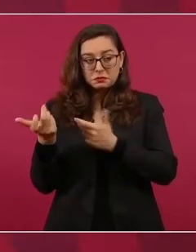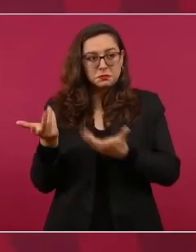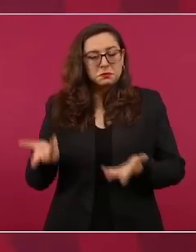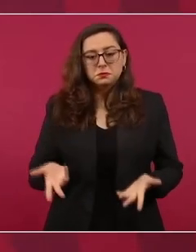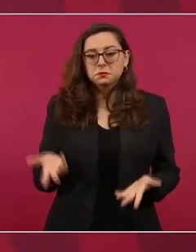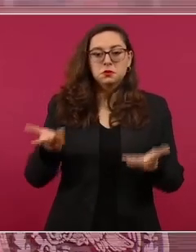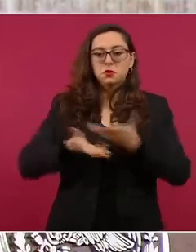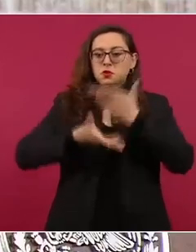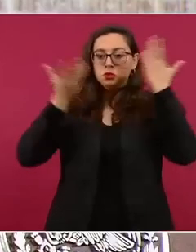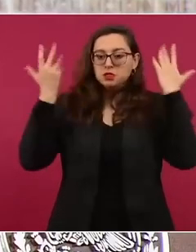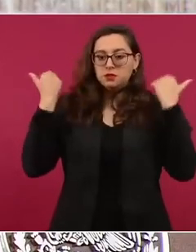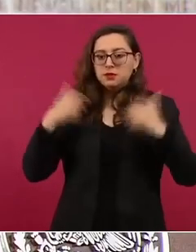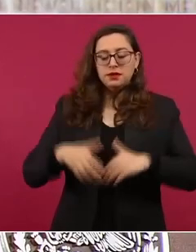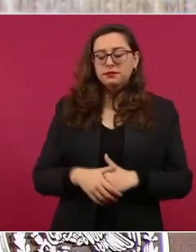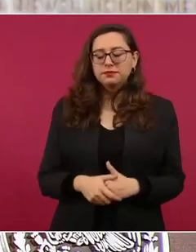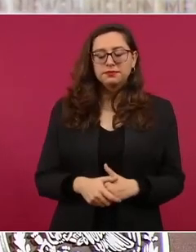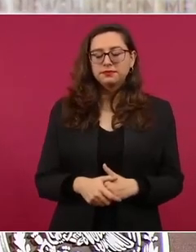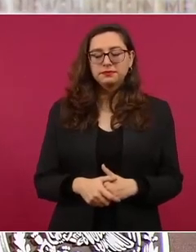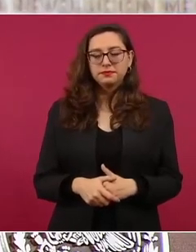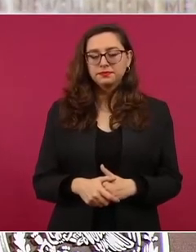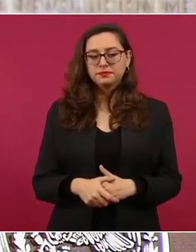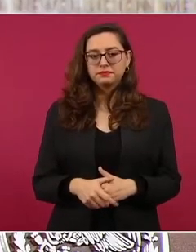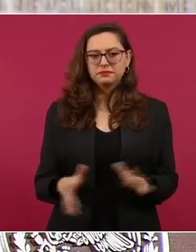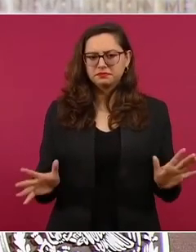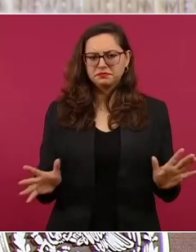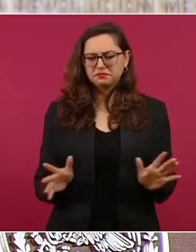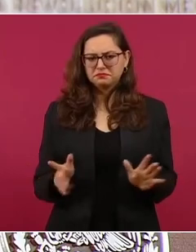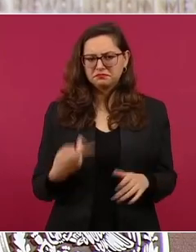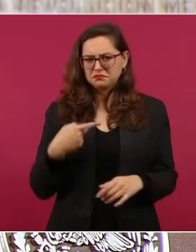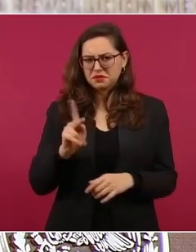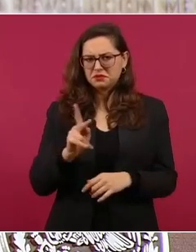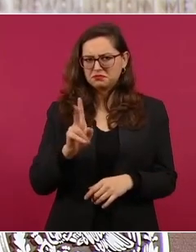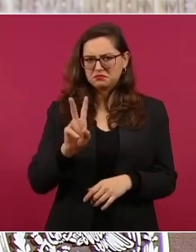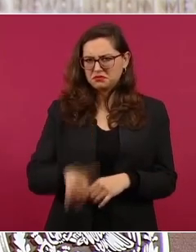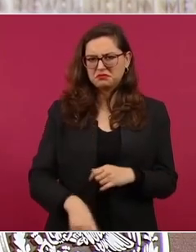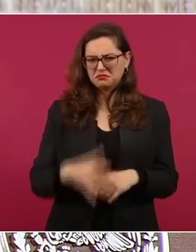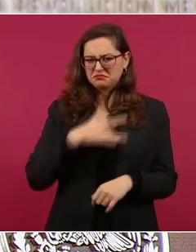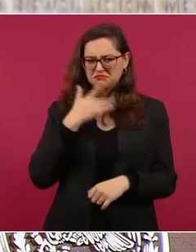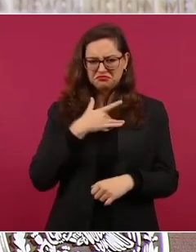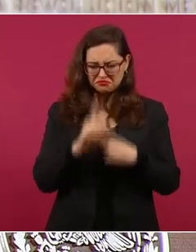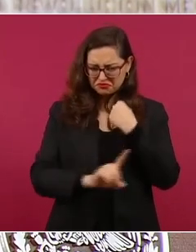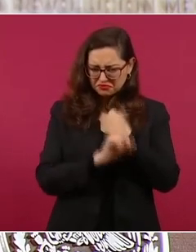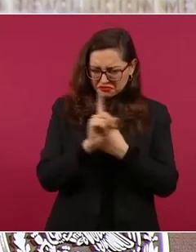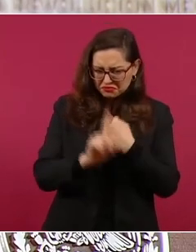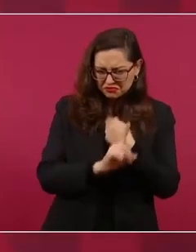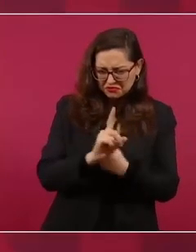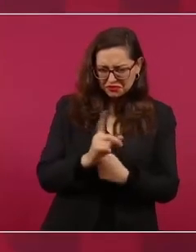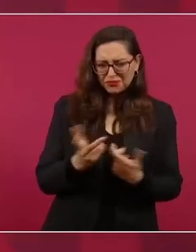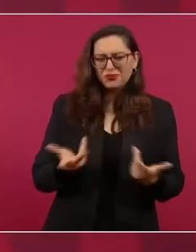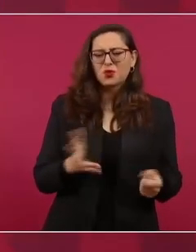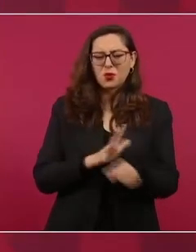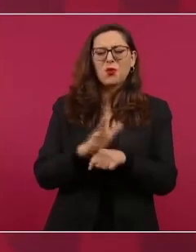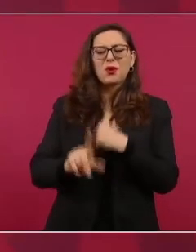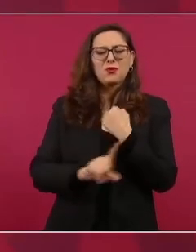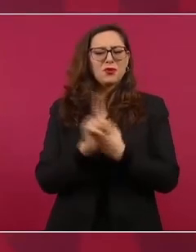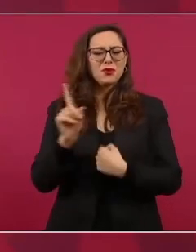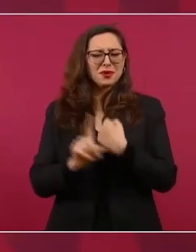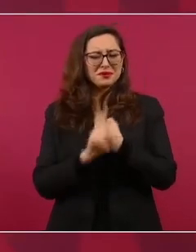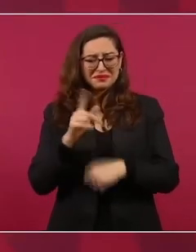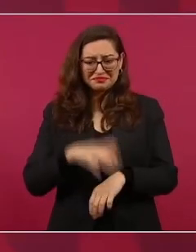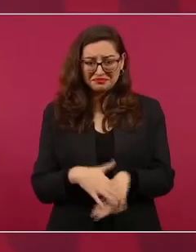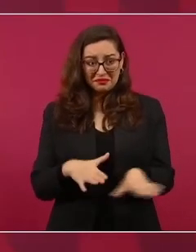sé de otras y no hay ningún problema. Yo creo que nadie se va. Al contrario, están llegando a